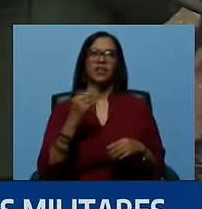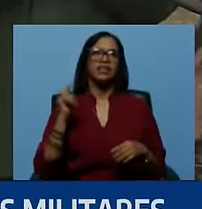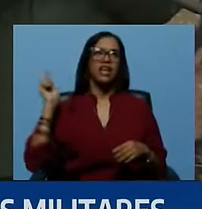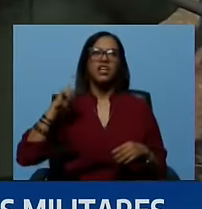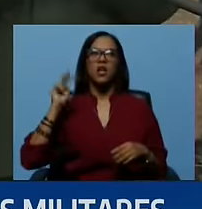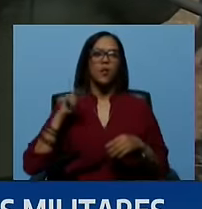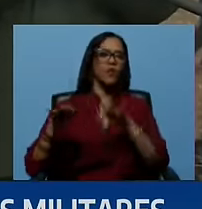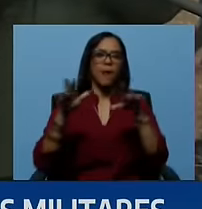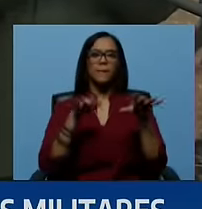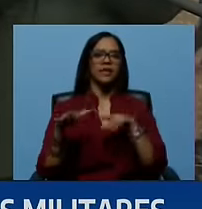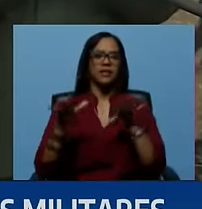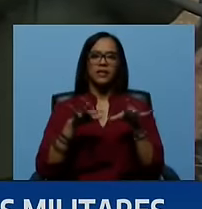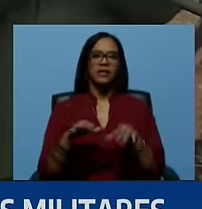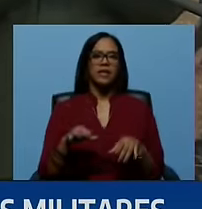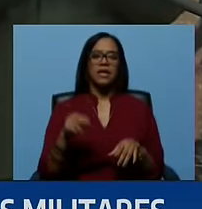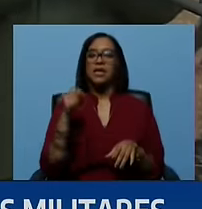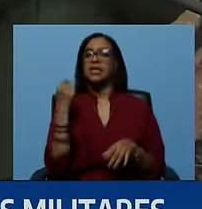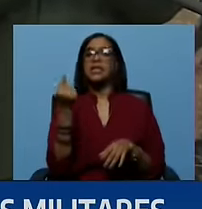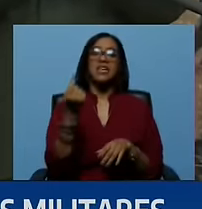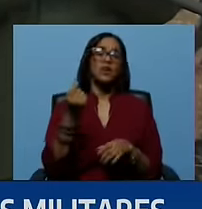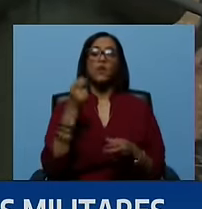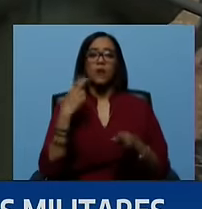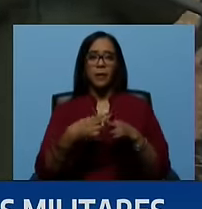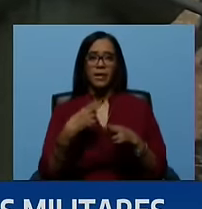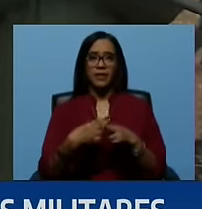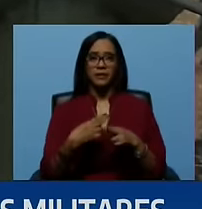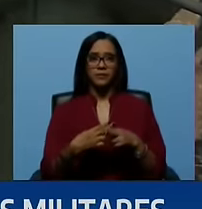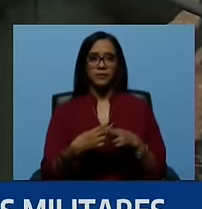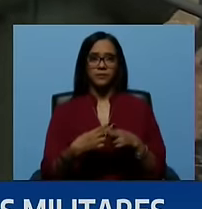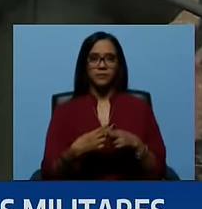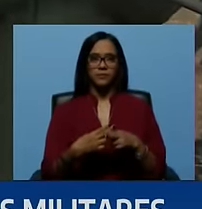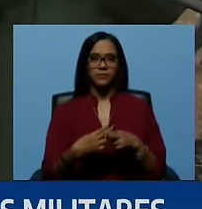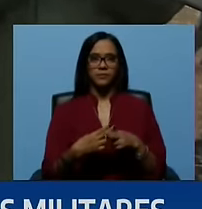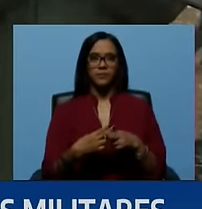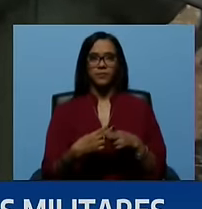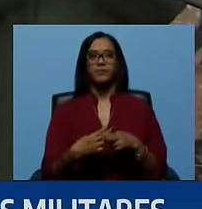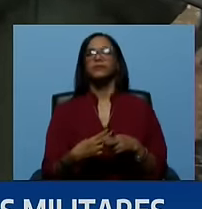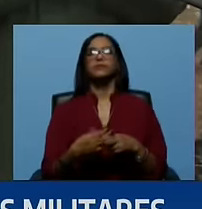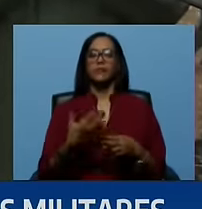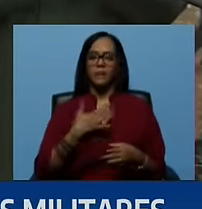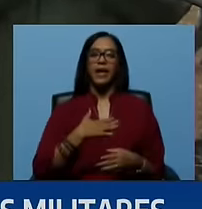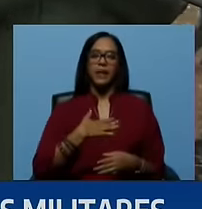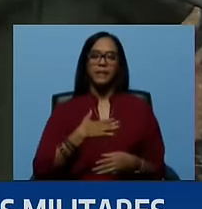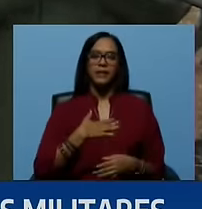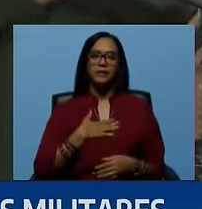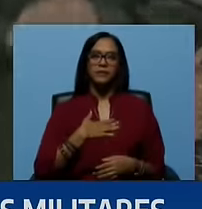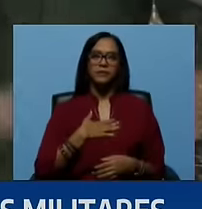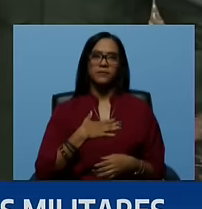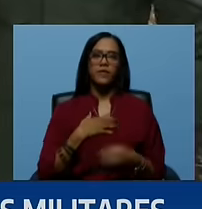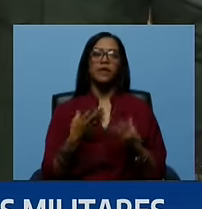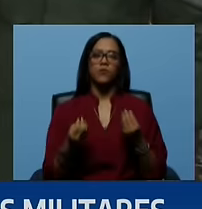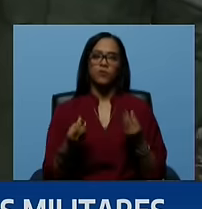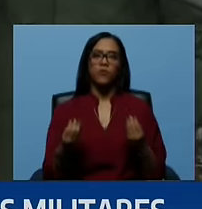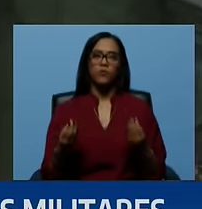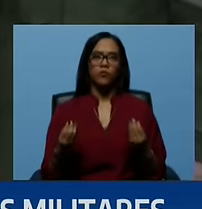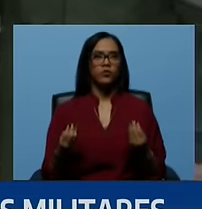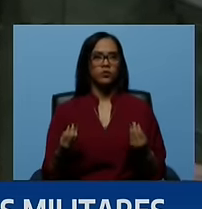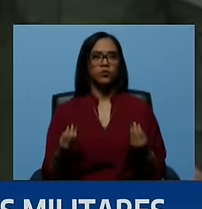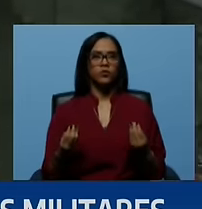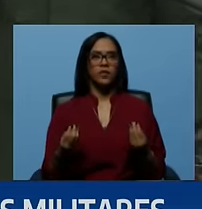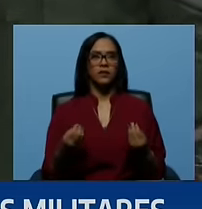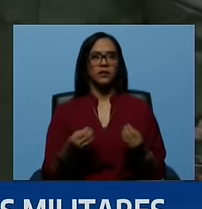chantaje ninguna amenaza por eso para mí es mucha Es